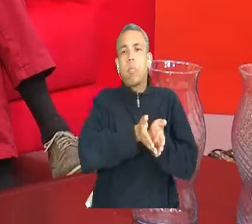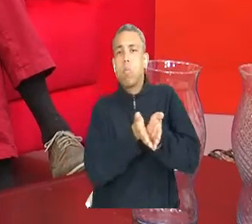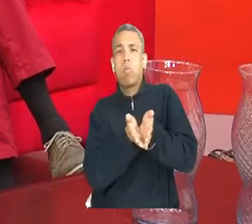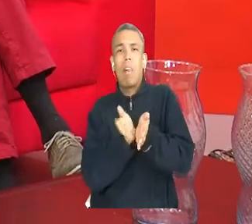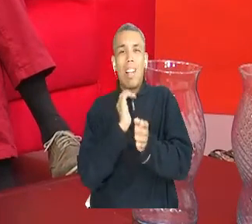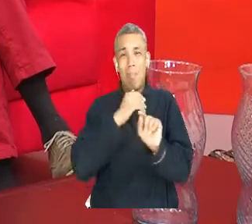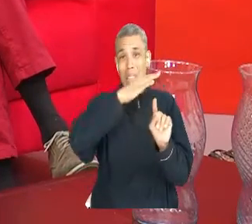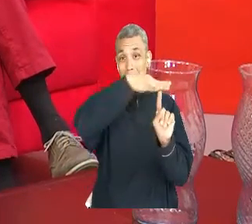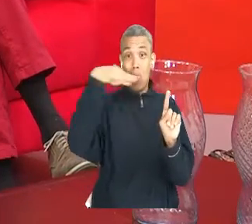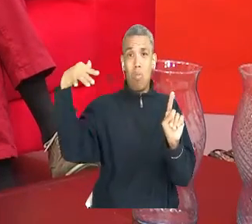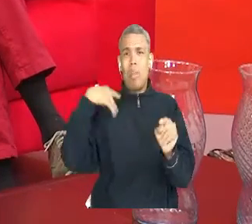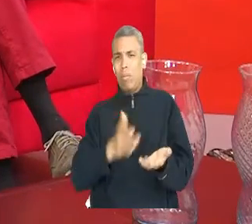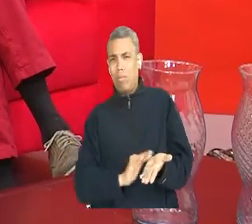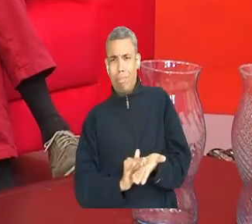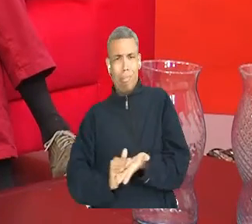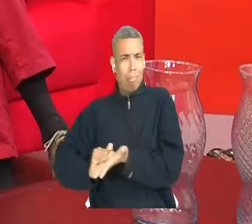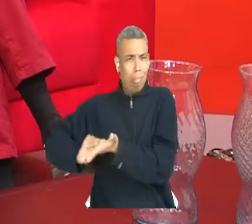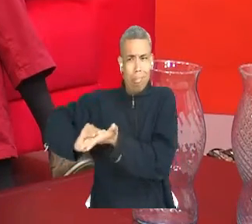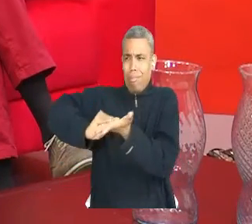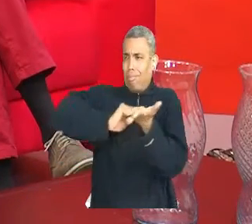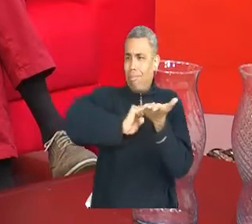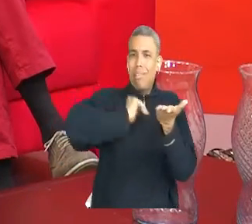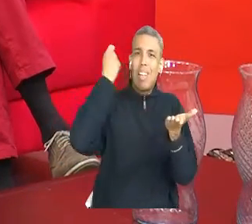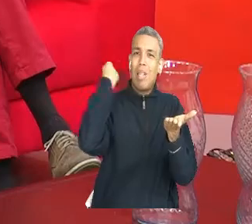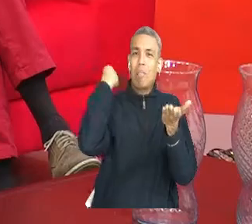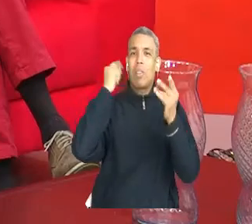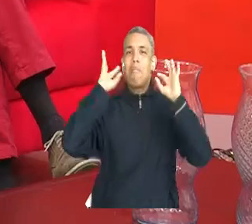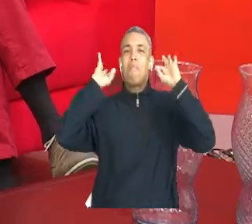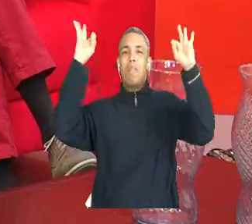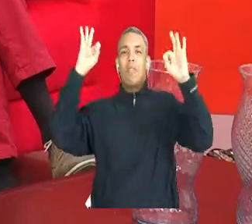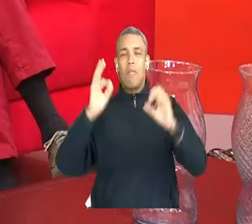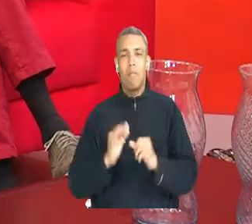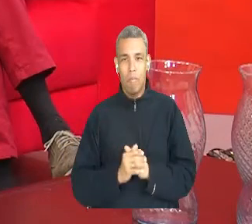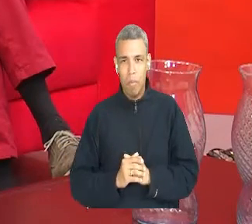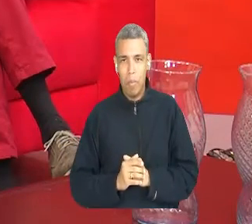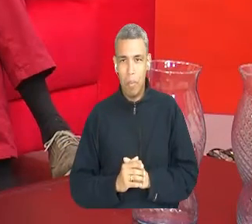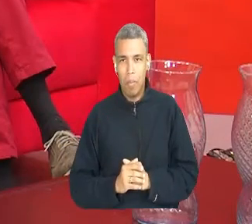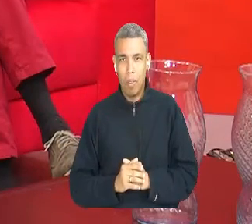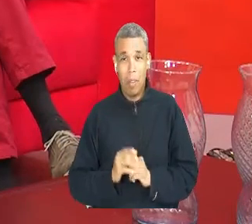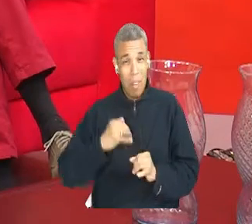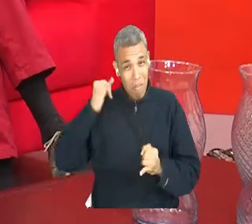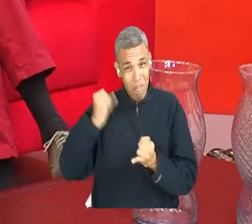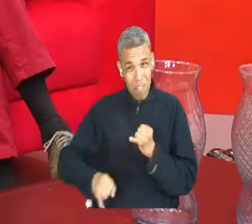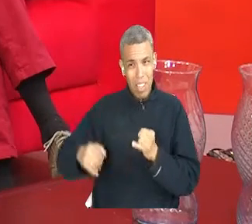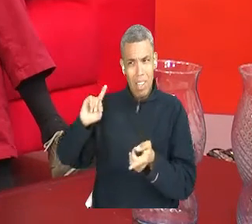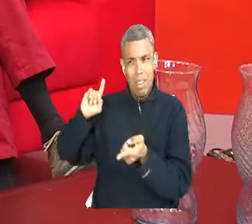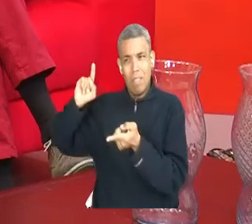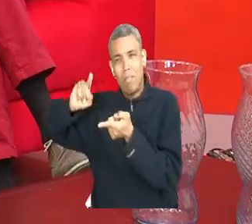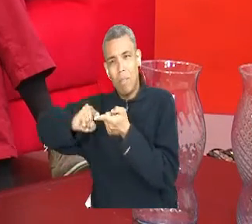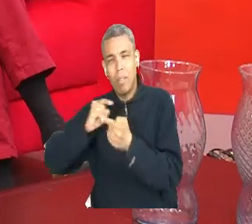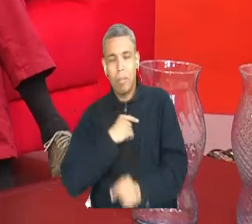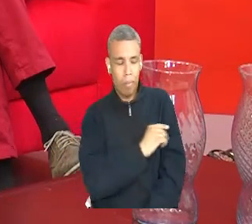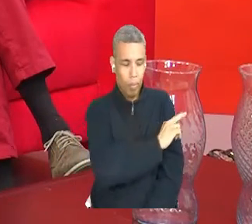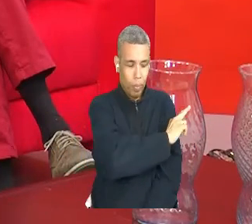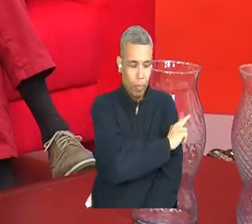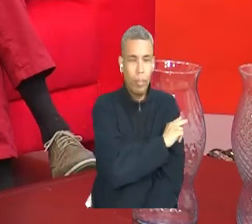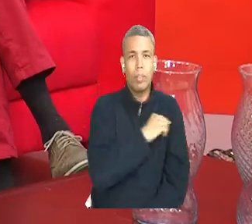que es uno de los aspectos importantes que tiene la ciudad terminar en el hotel pipatón que es un edificio que es monumento